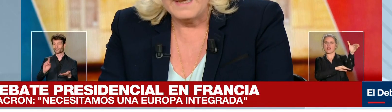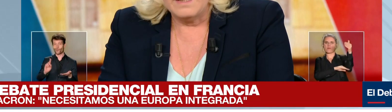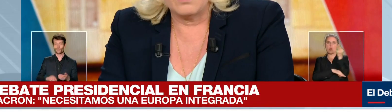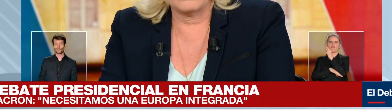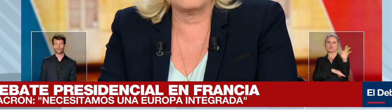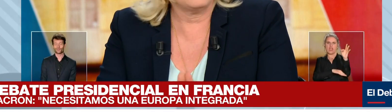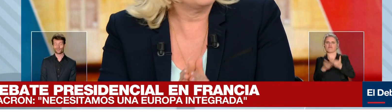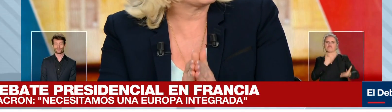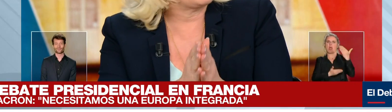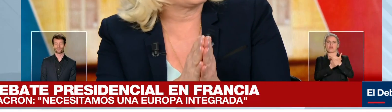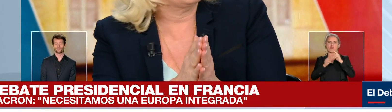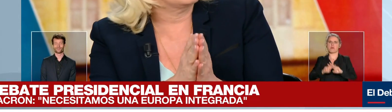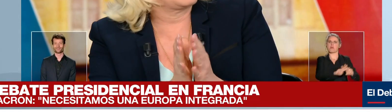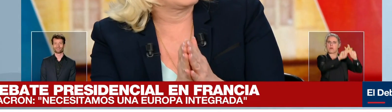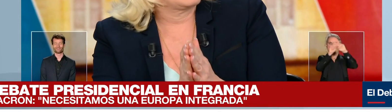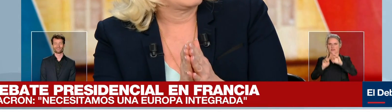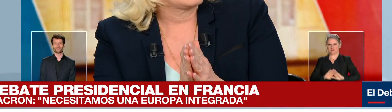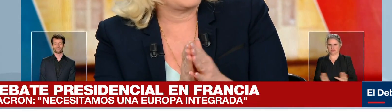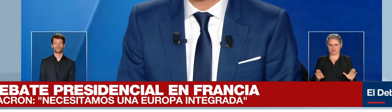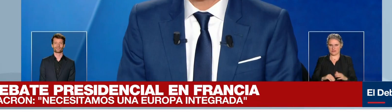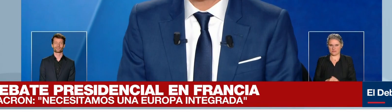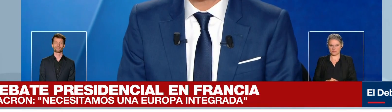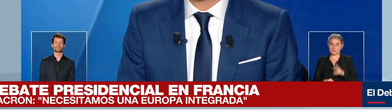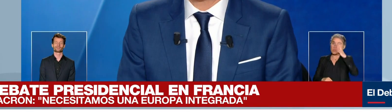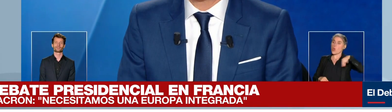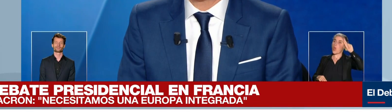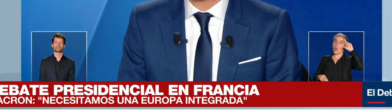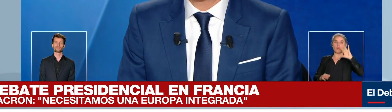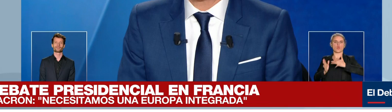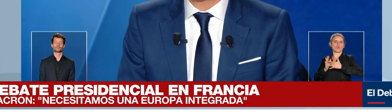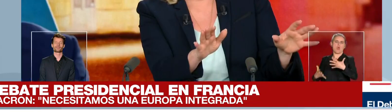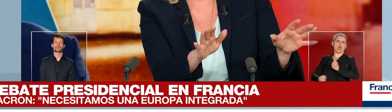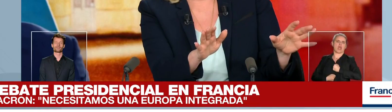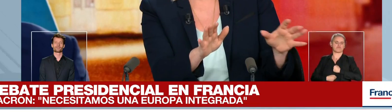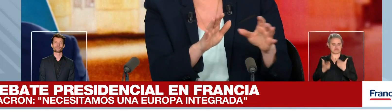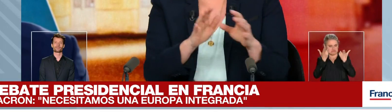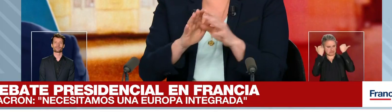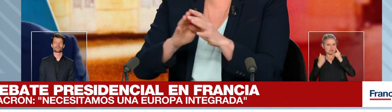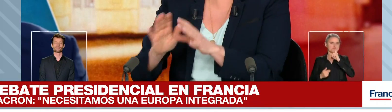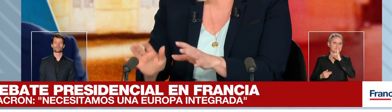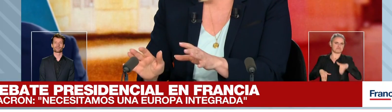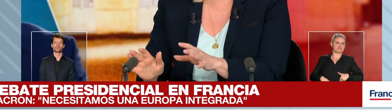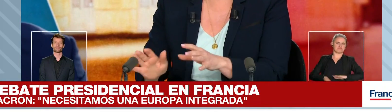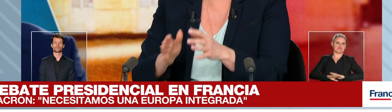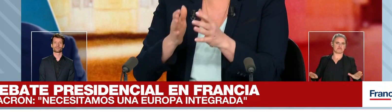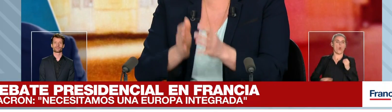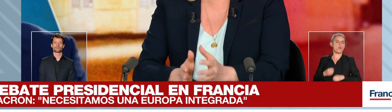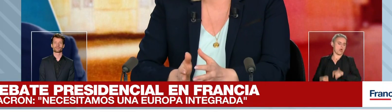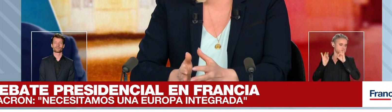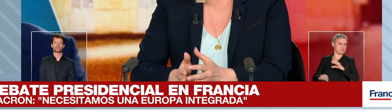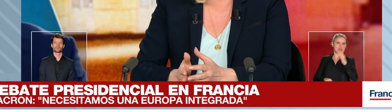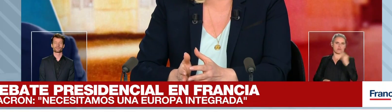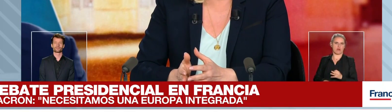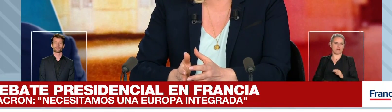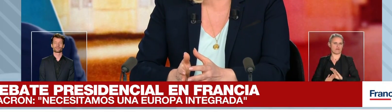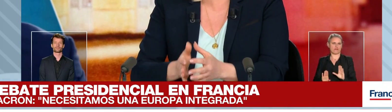la bandera francesa por la bandera europea en el Arco del Triunfo. Europa es todo o nada. No es que tomo todo